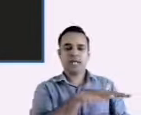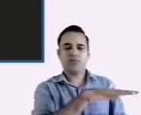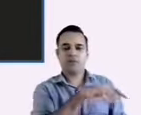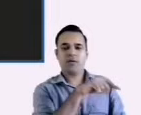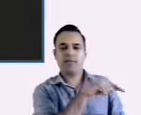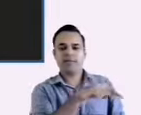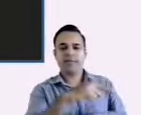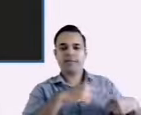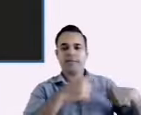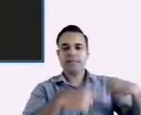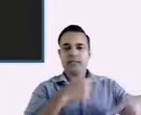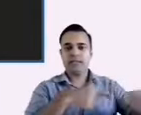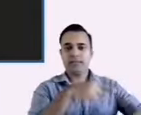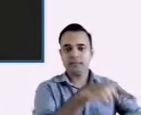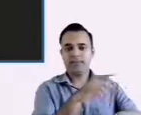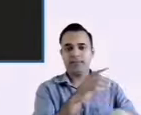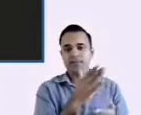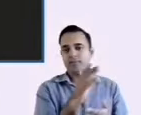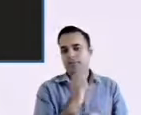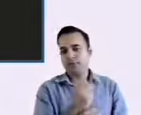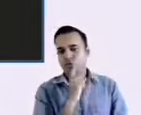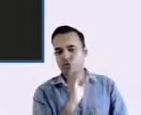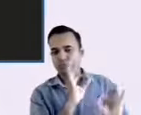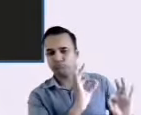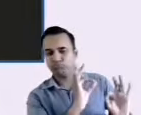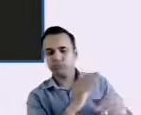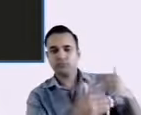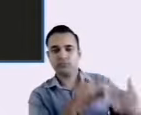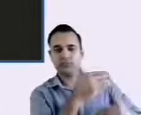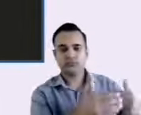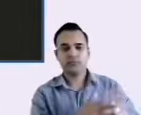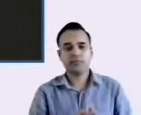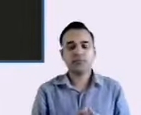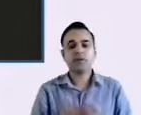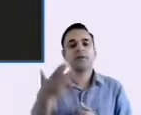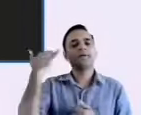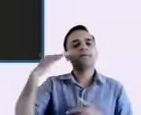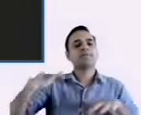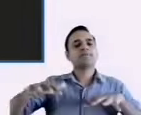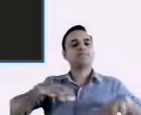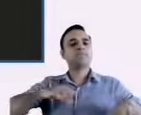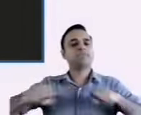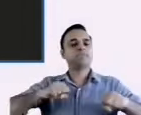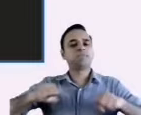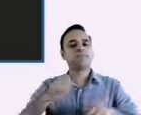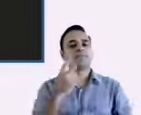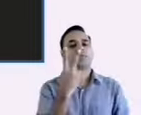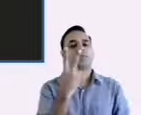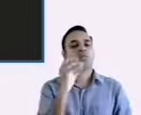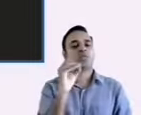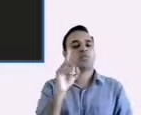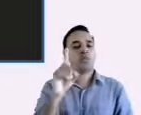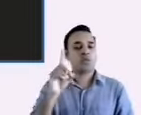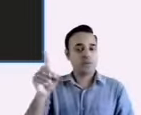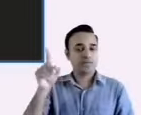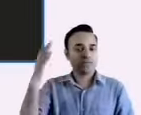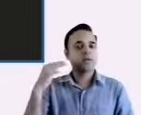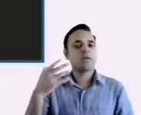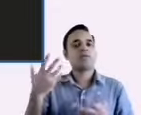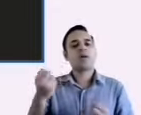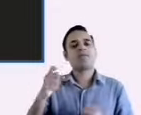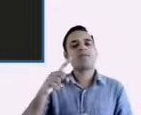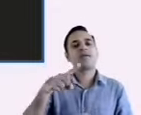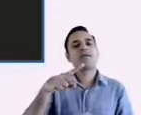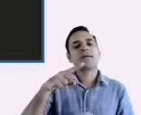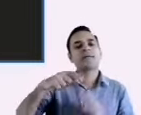16-6 ejecutado conjuntamente con el programa de naciones unidas para el desarrollo la organización